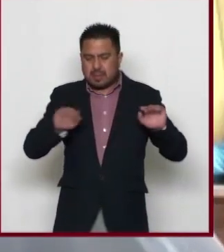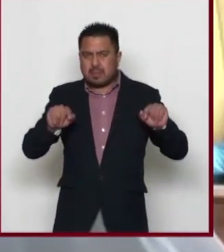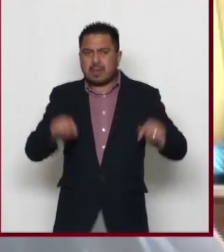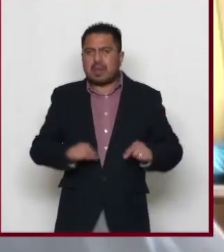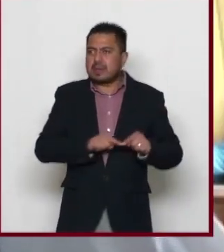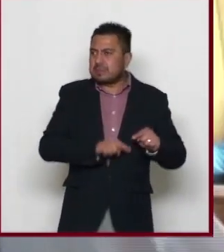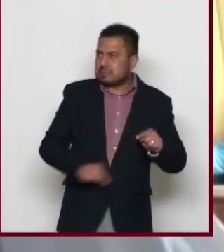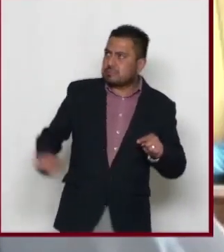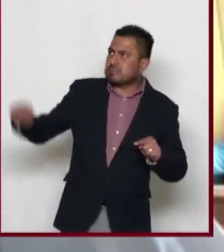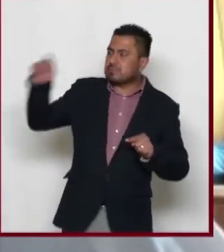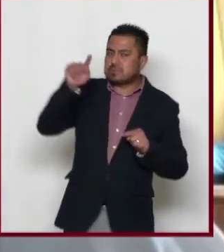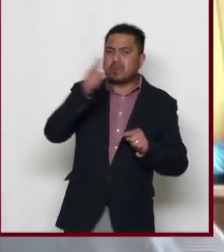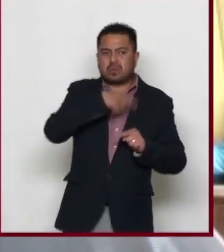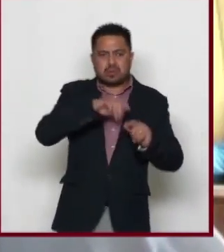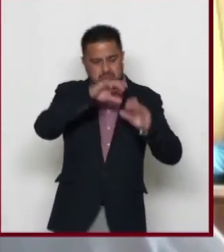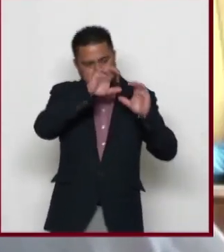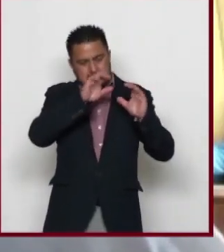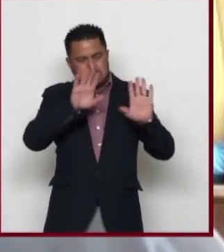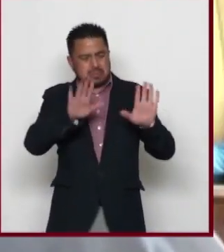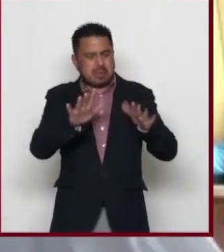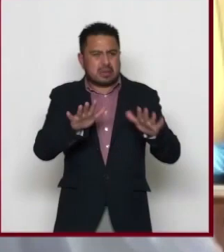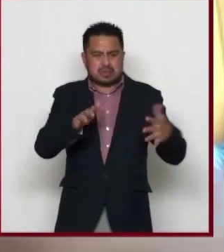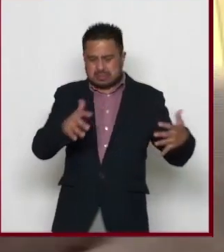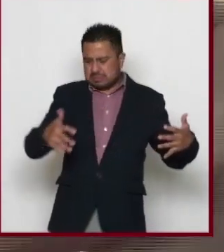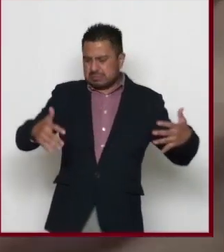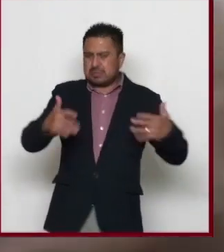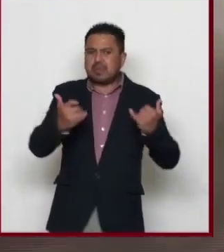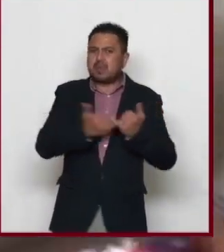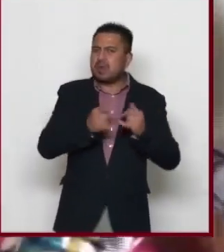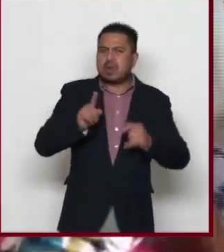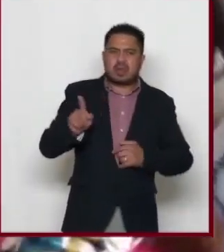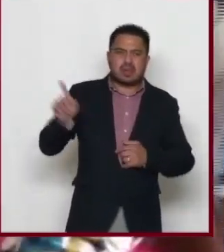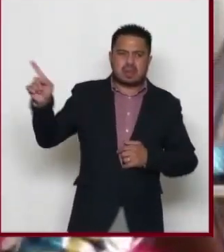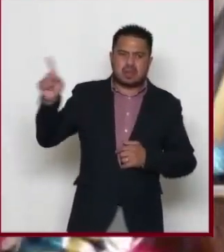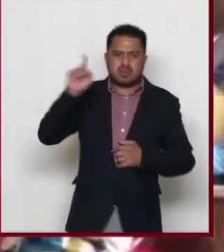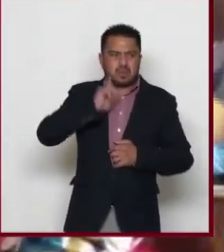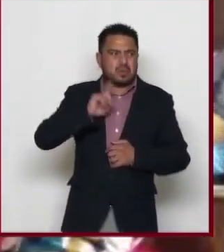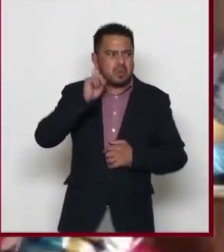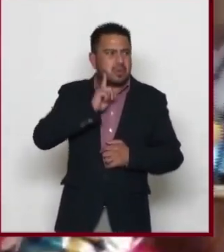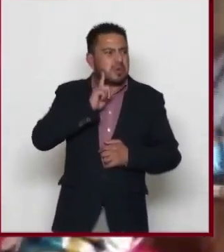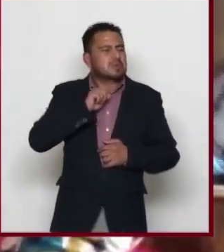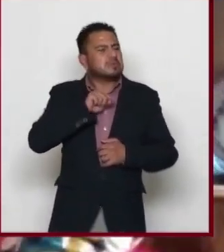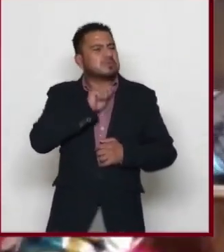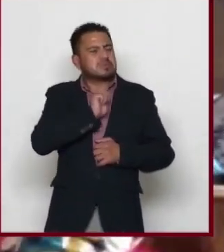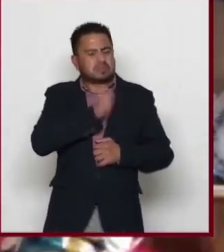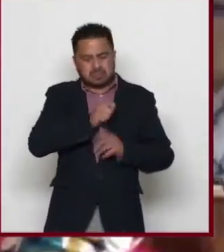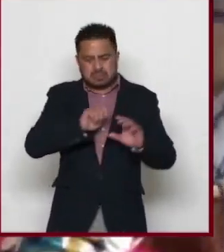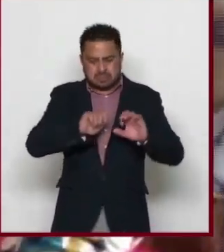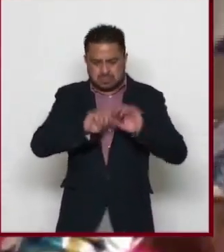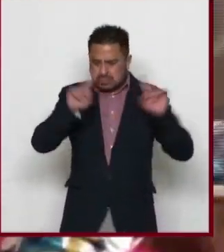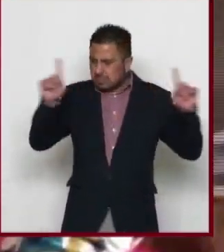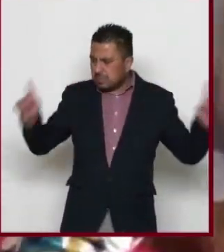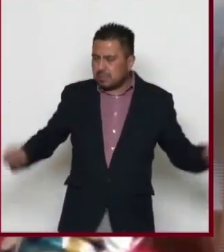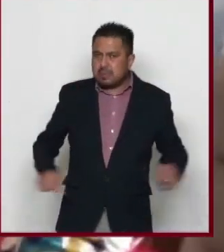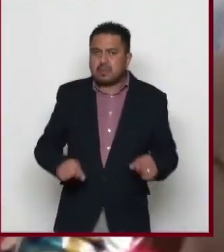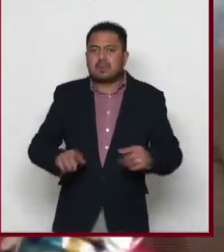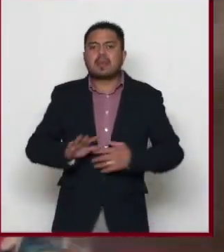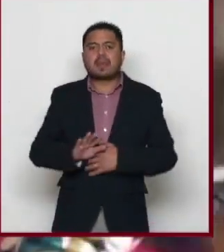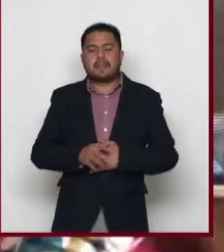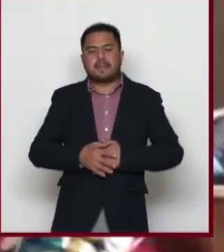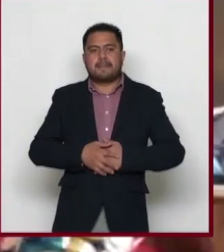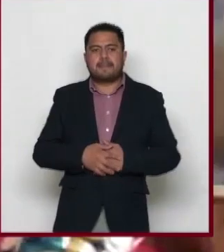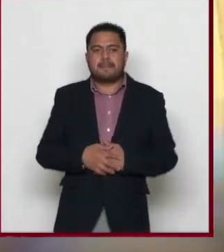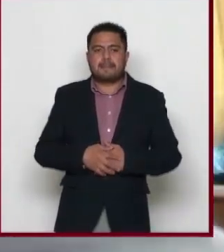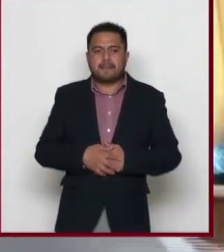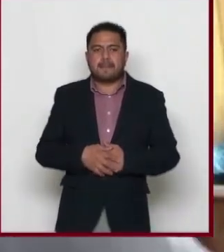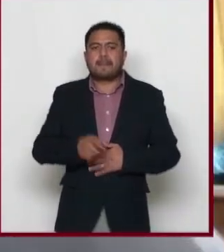SINTEX es un telescopio de 1 metro de diámetro. Así es como medimos los telescopios los astrónomos, o sea que más o menos el espejo principal del